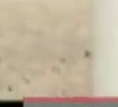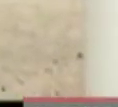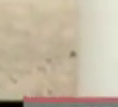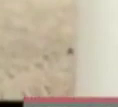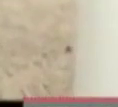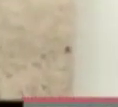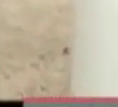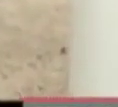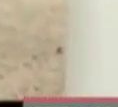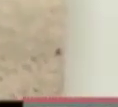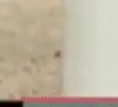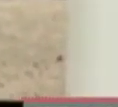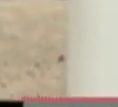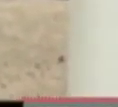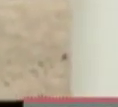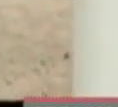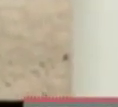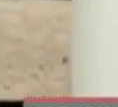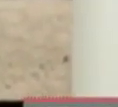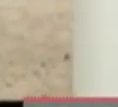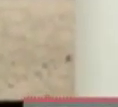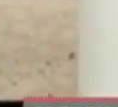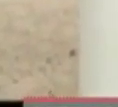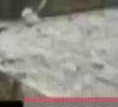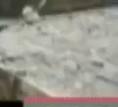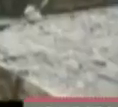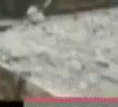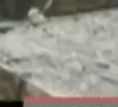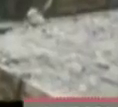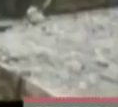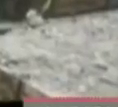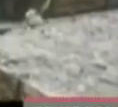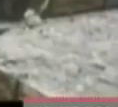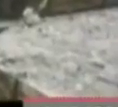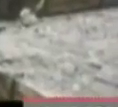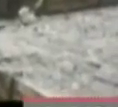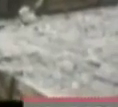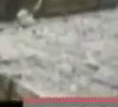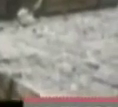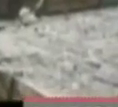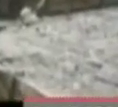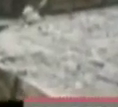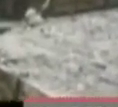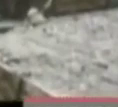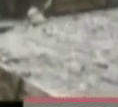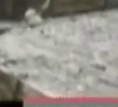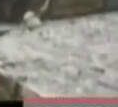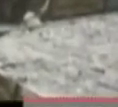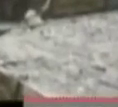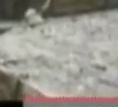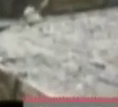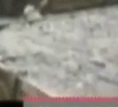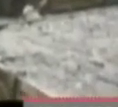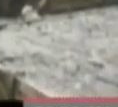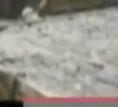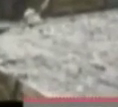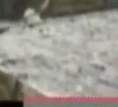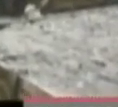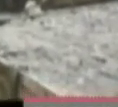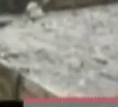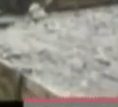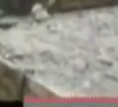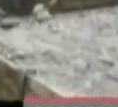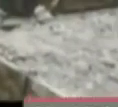la gobernación del Estado. No me preocupa. Porque la gobernación es que se va a beneficiar soy yo solo. En cambio, con este edificio se beneficia un pueblo